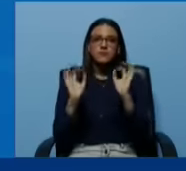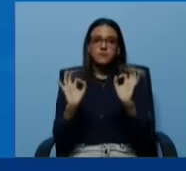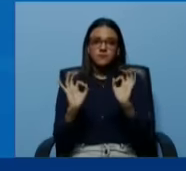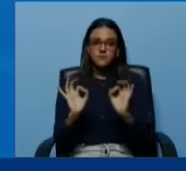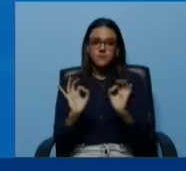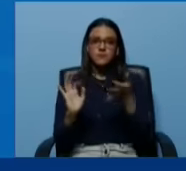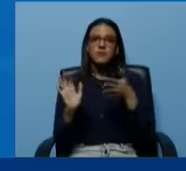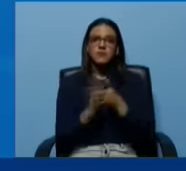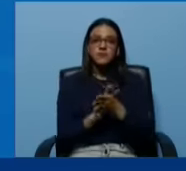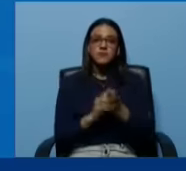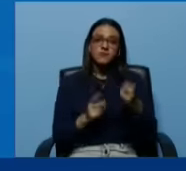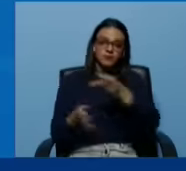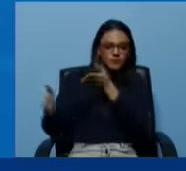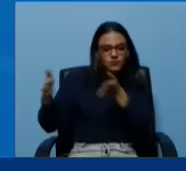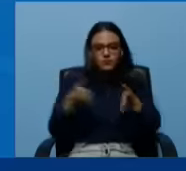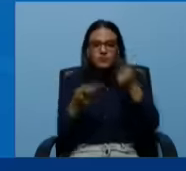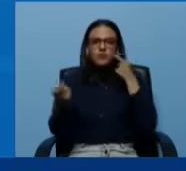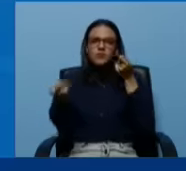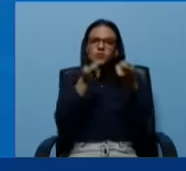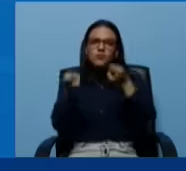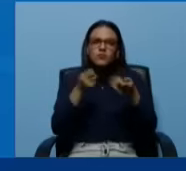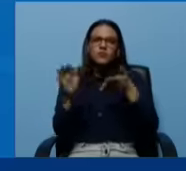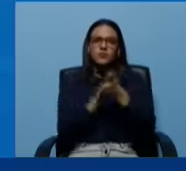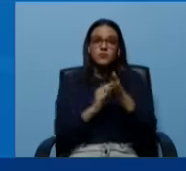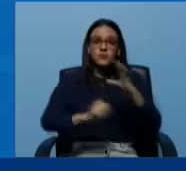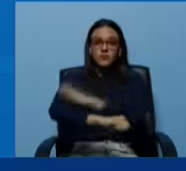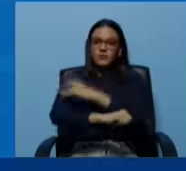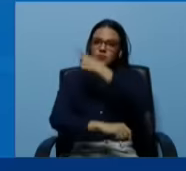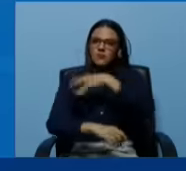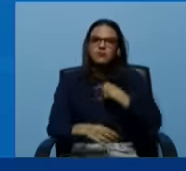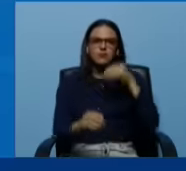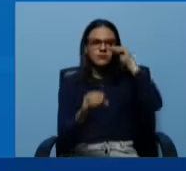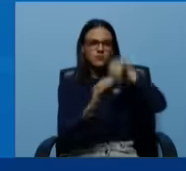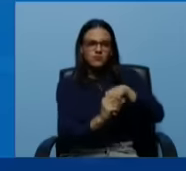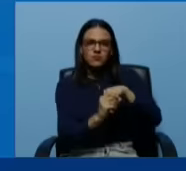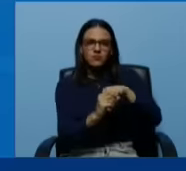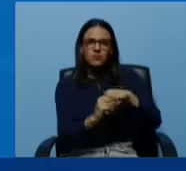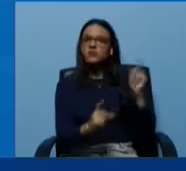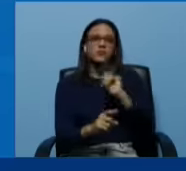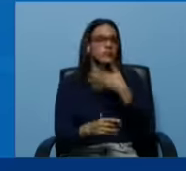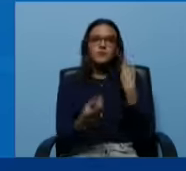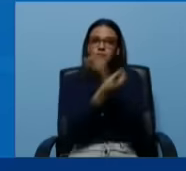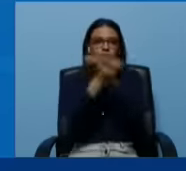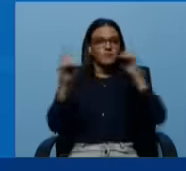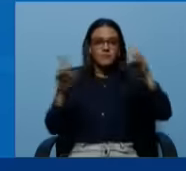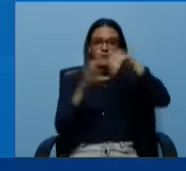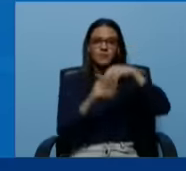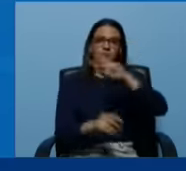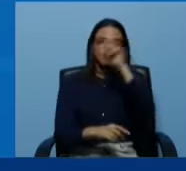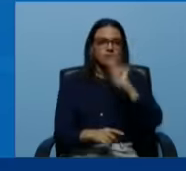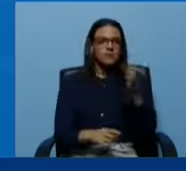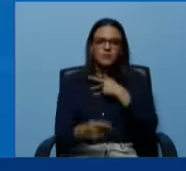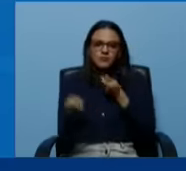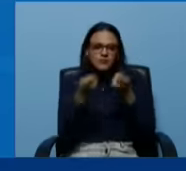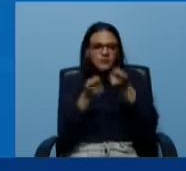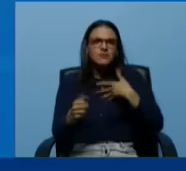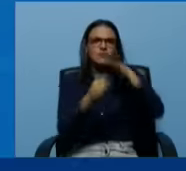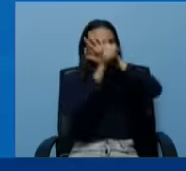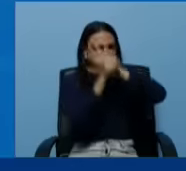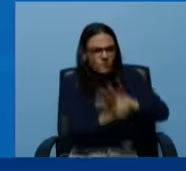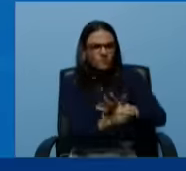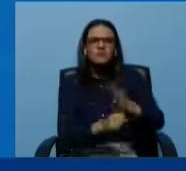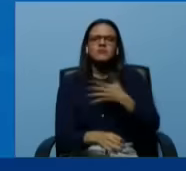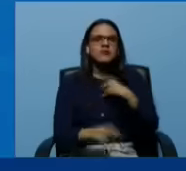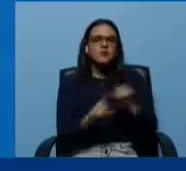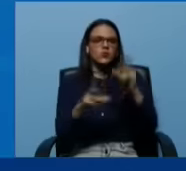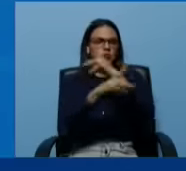surgimiento de corrientes extremistas de derecha negadoras de la democracia, negadoras de los poderes del Estado,